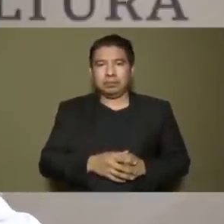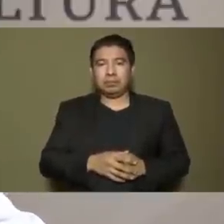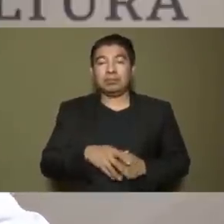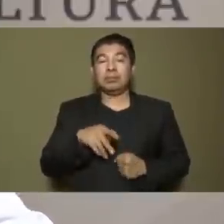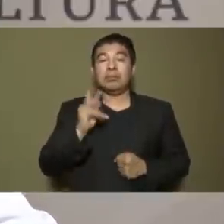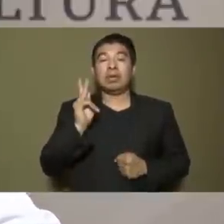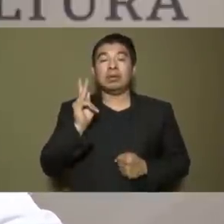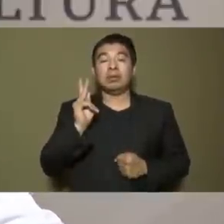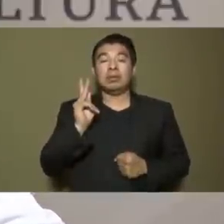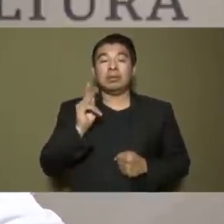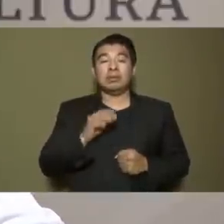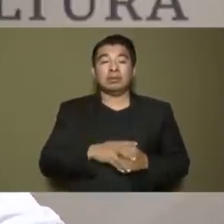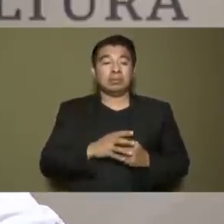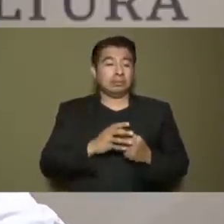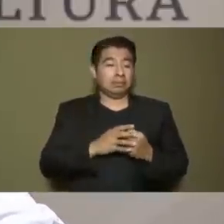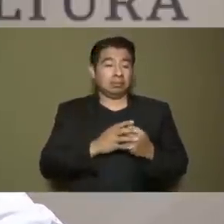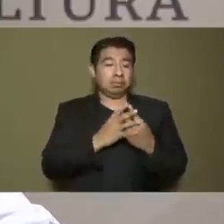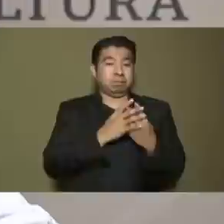escondió